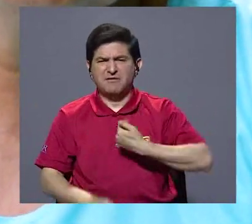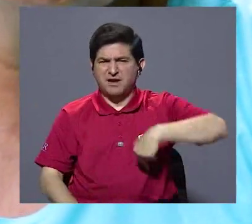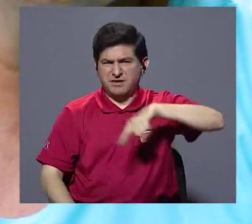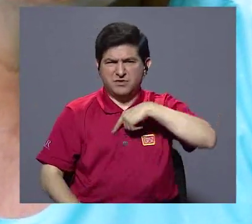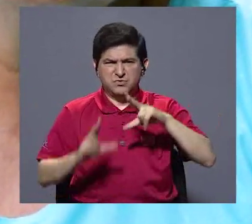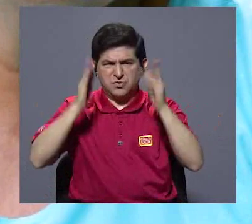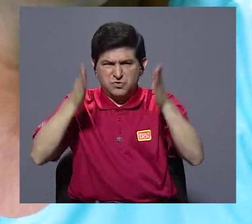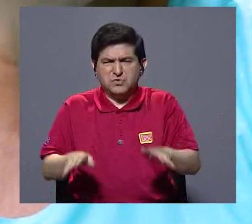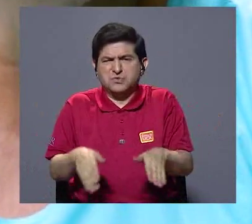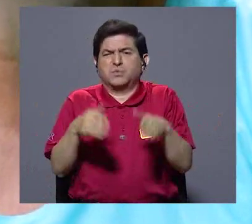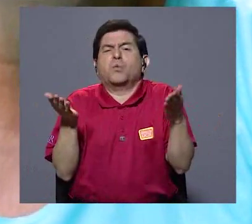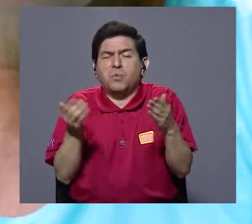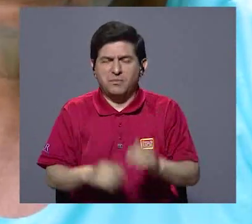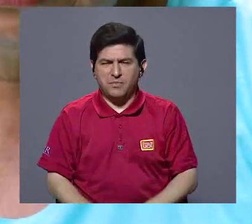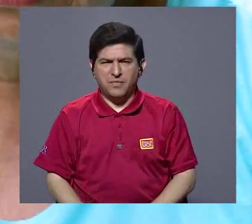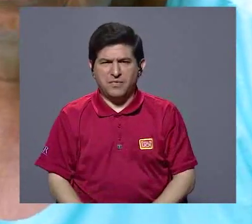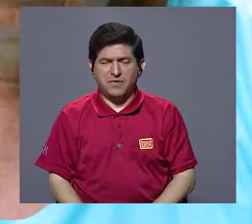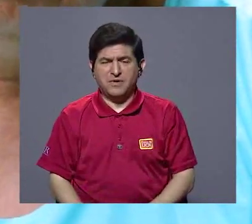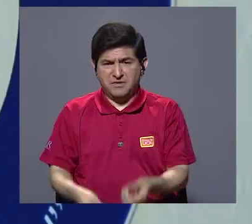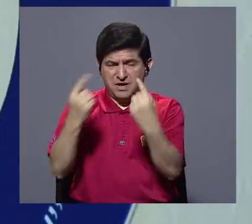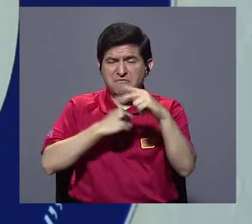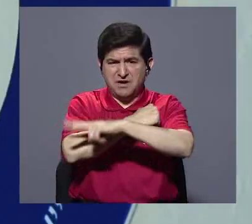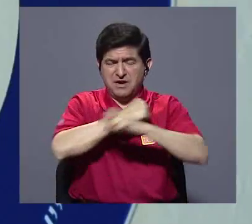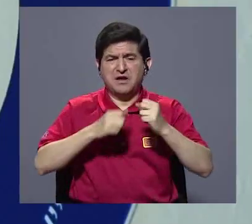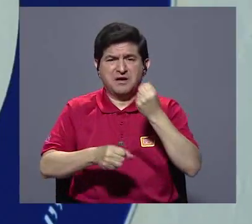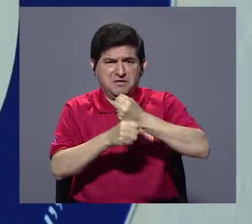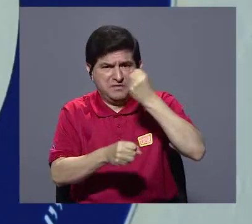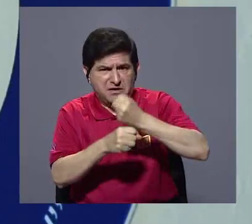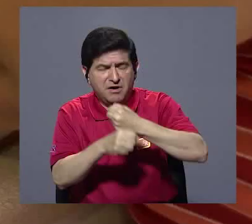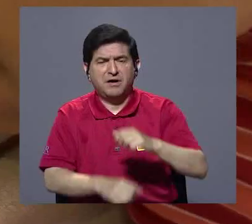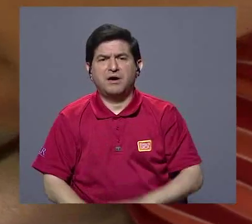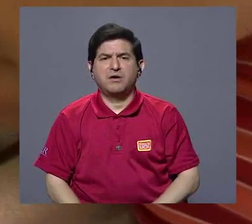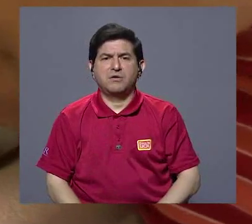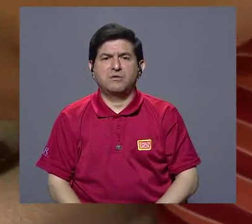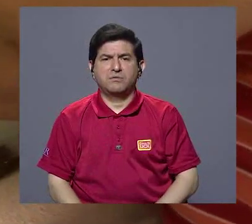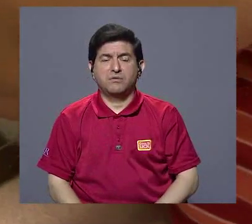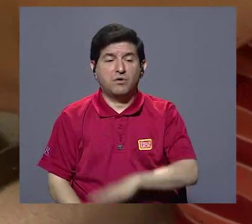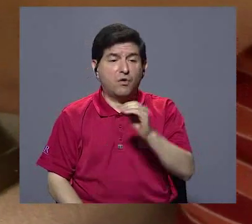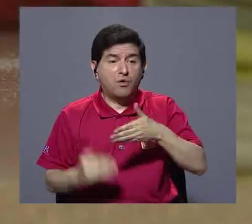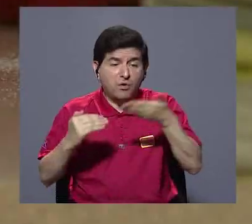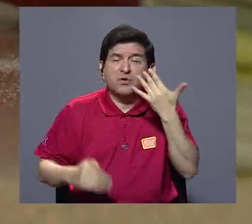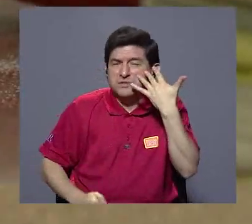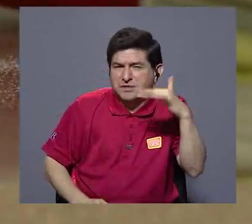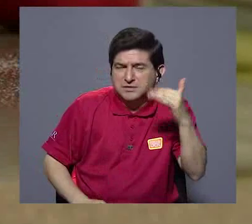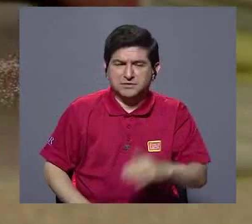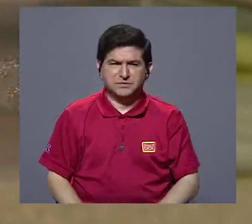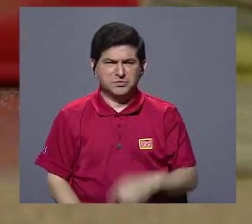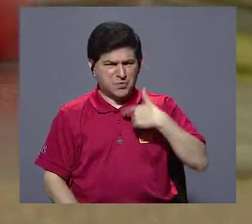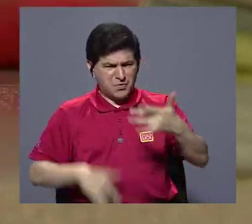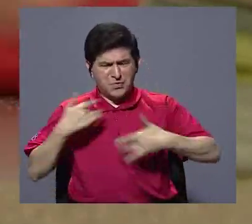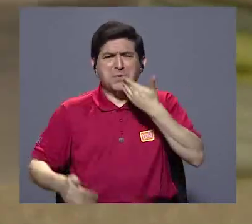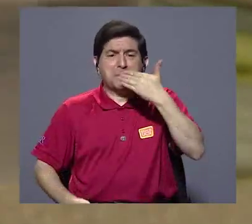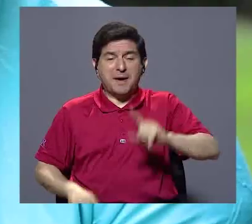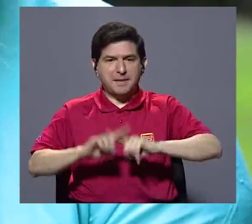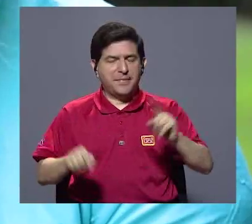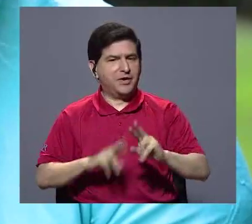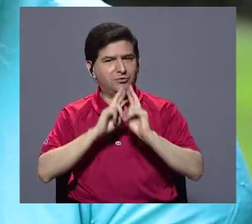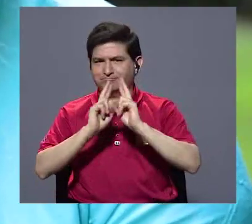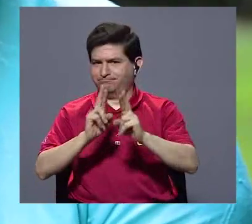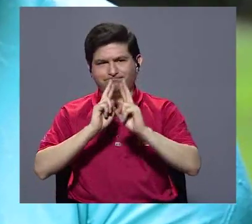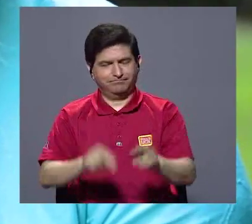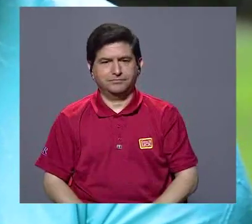se expresan de nosotros los nicaragüenses. ¿Ves? Que venimos a quitarles el trabajo y todas esas cosas. Uno